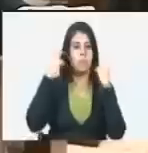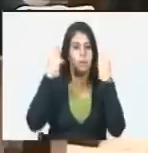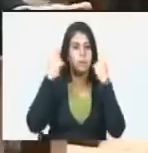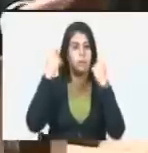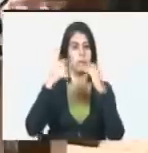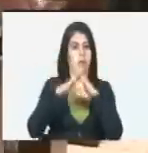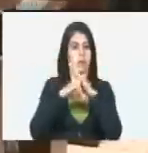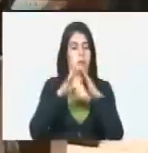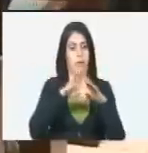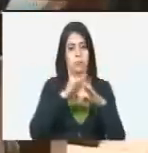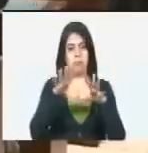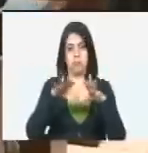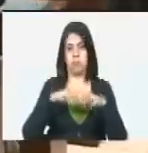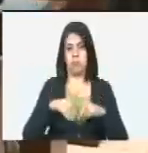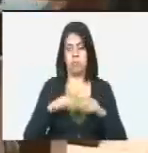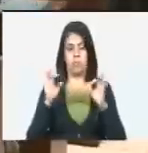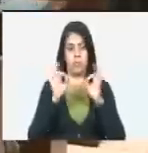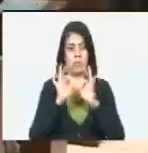desconociéndonos.